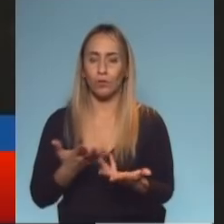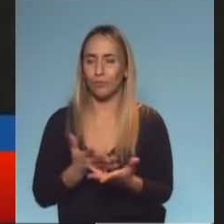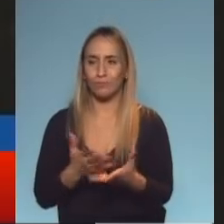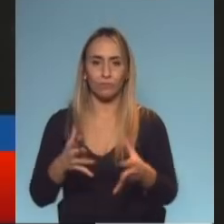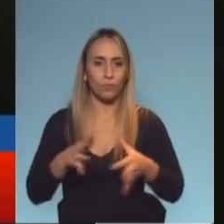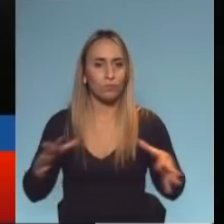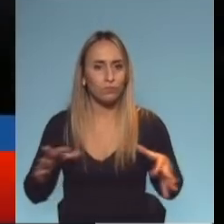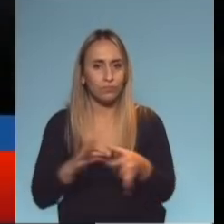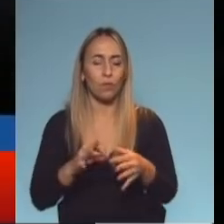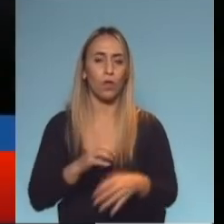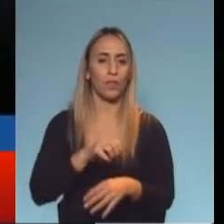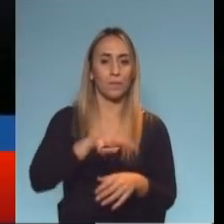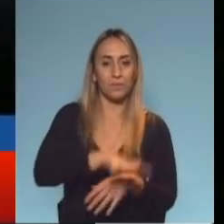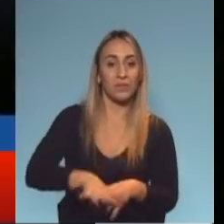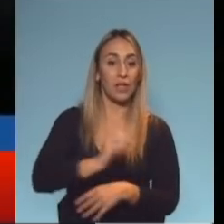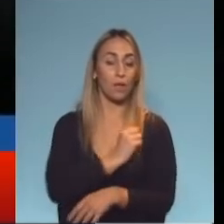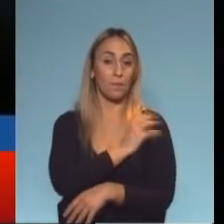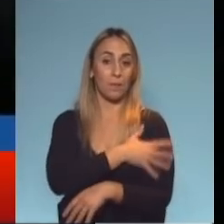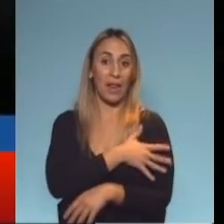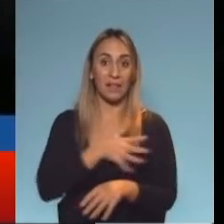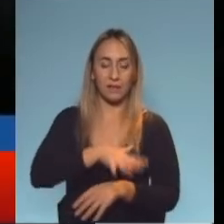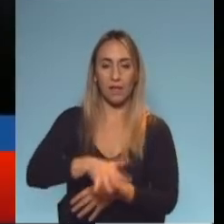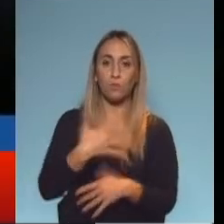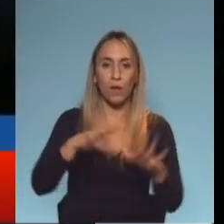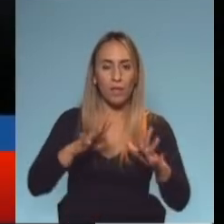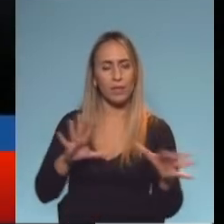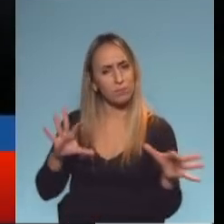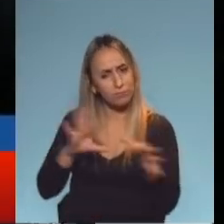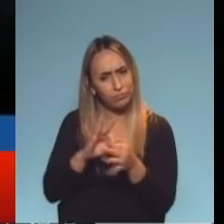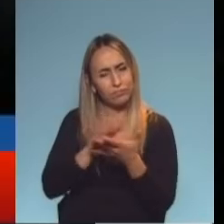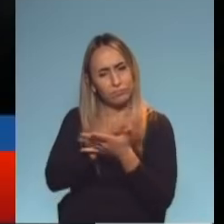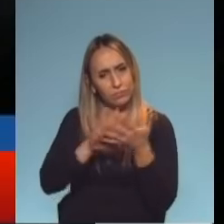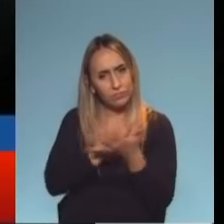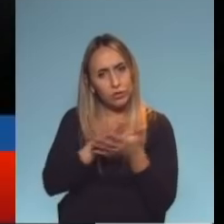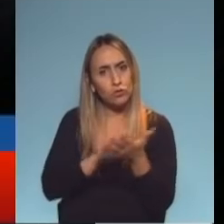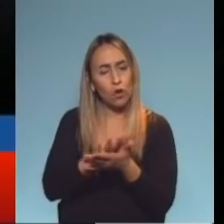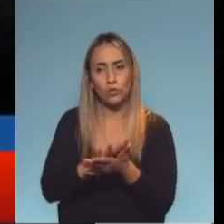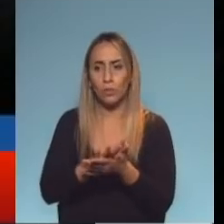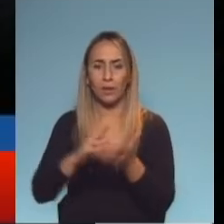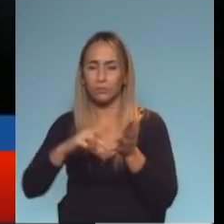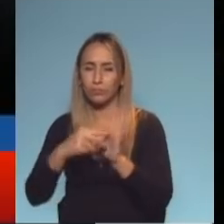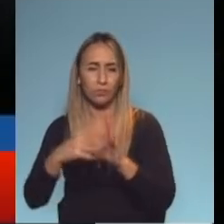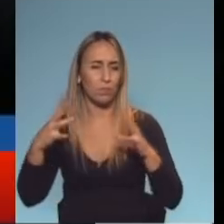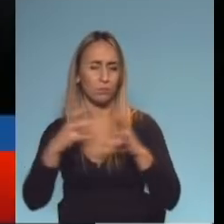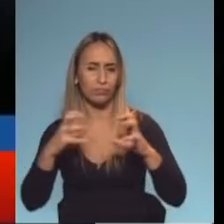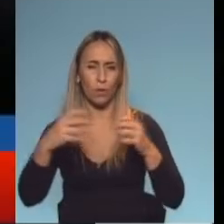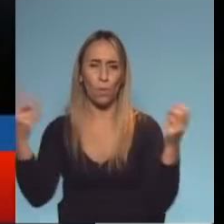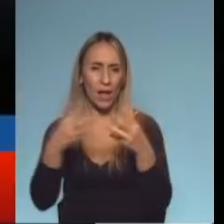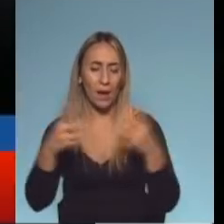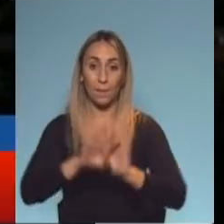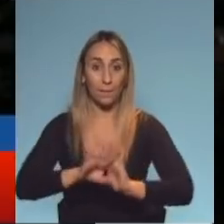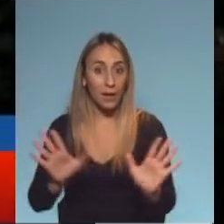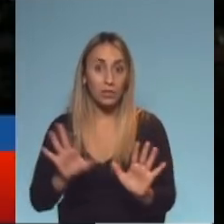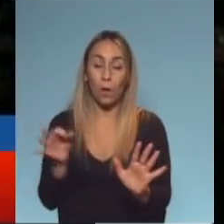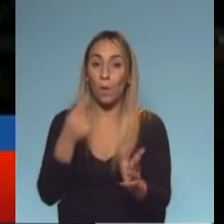unificado, ¿no? Del lado palestino para negociar algún tipo de salida a este conflicto, o ver la posibilidad de desescalar el